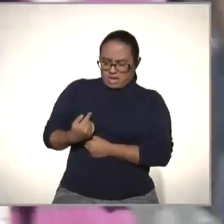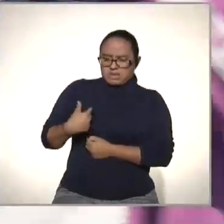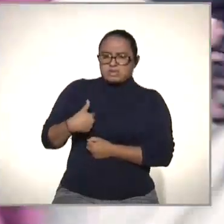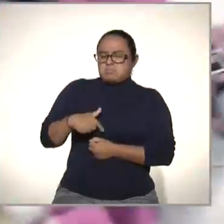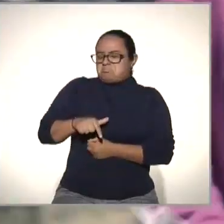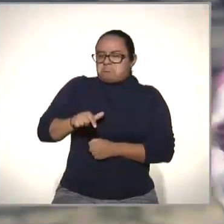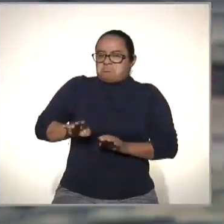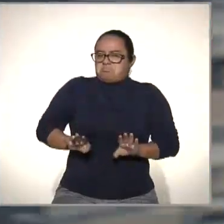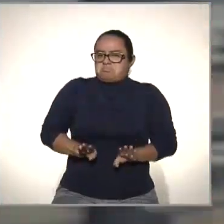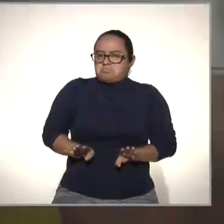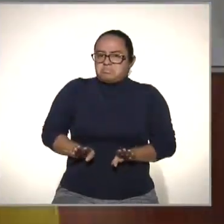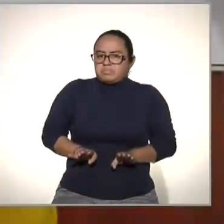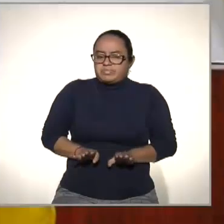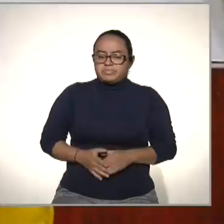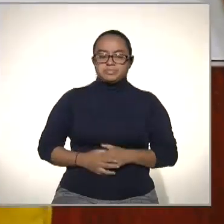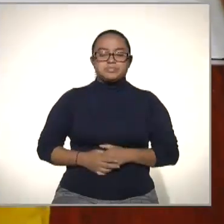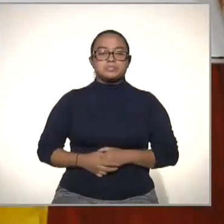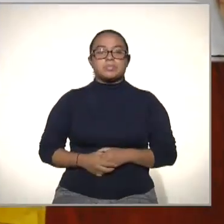soy yo.